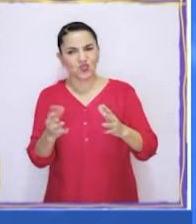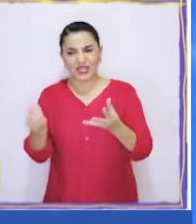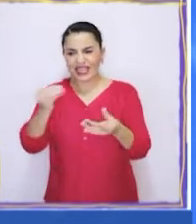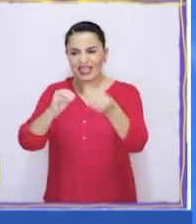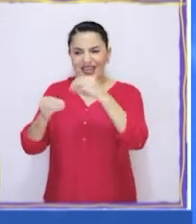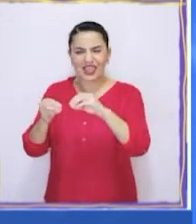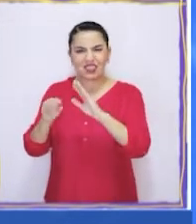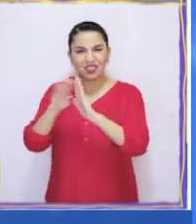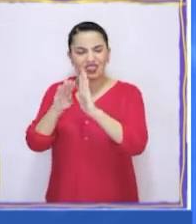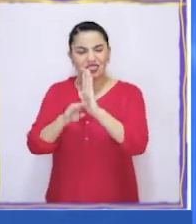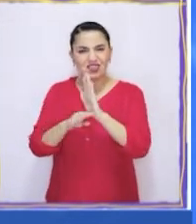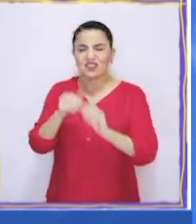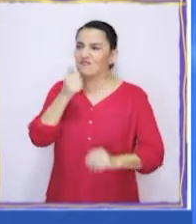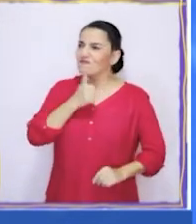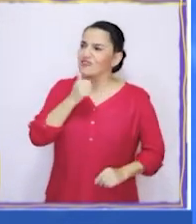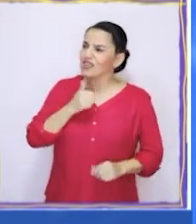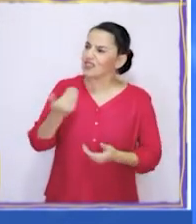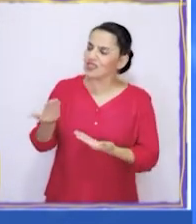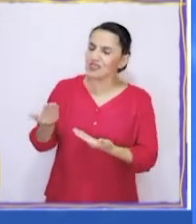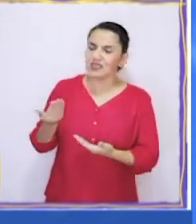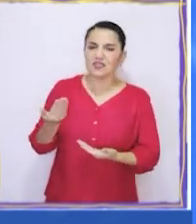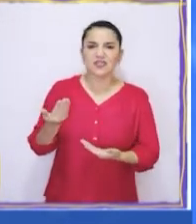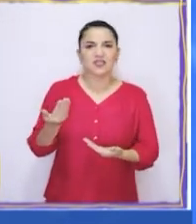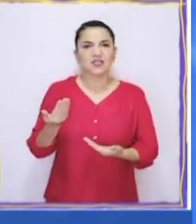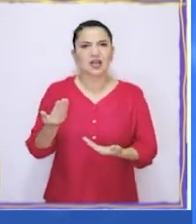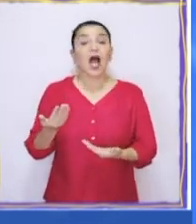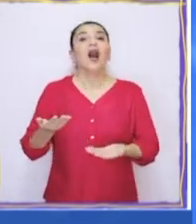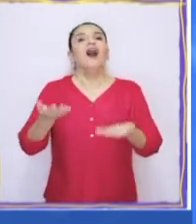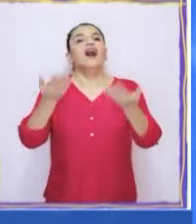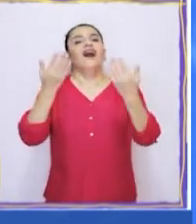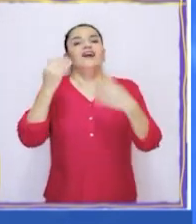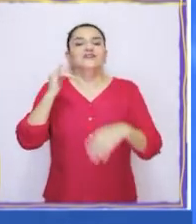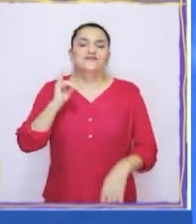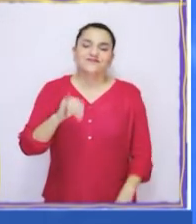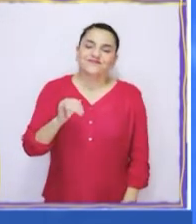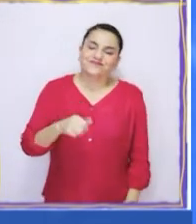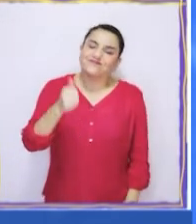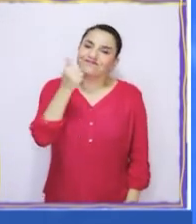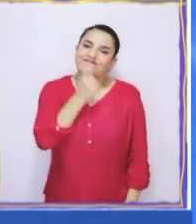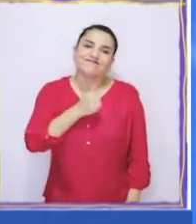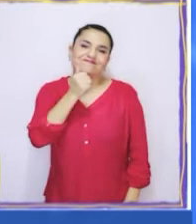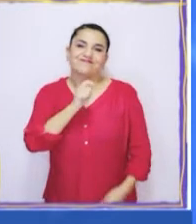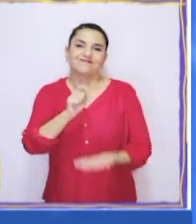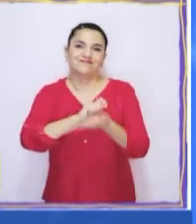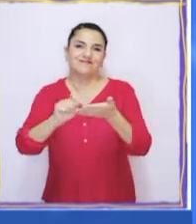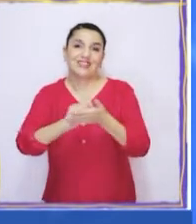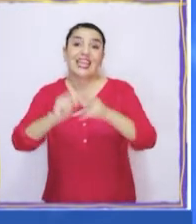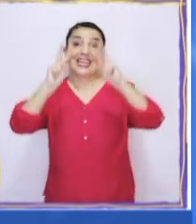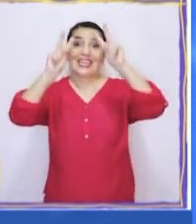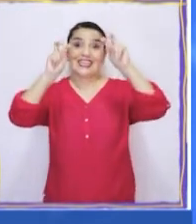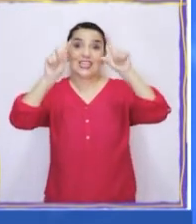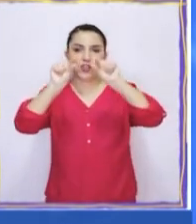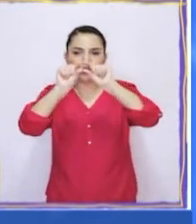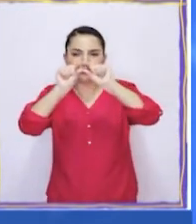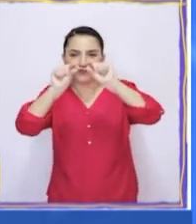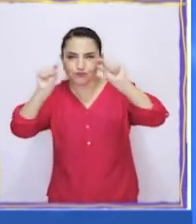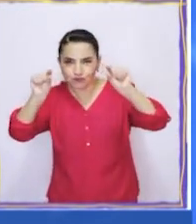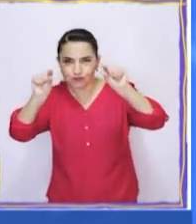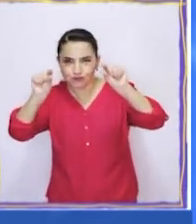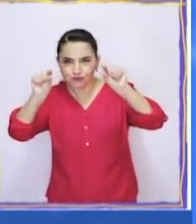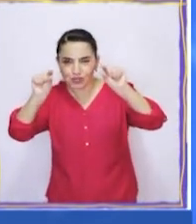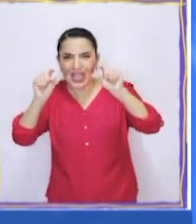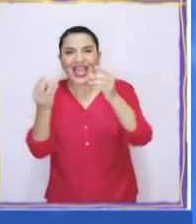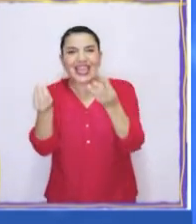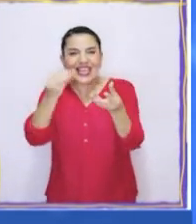pero siento que falta algo que es claro no escribimos el subtítulo de los ingredientes